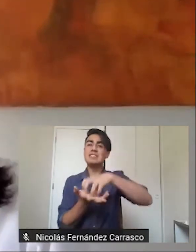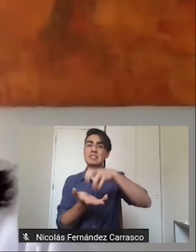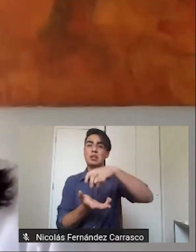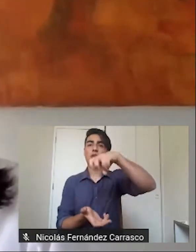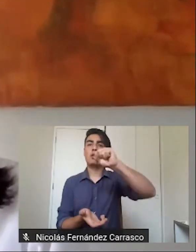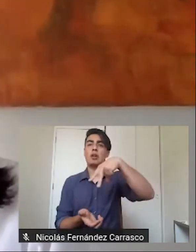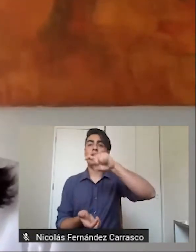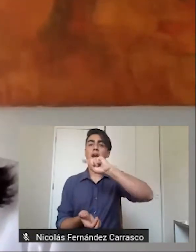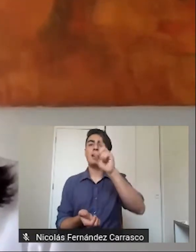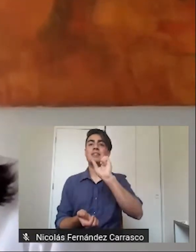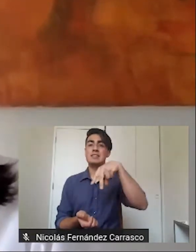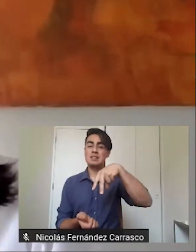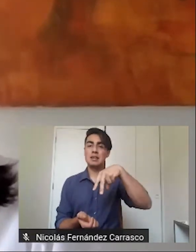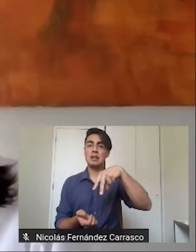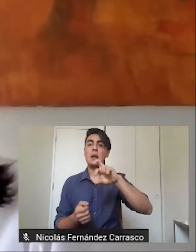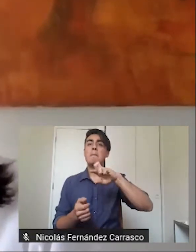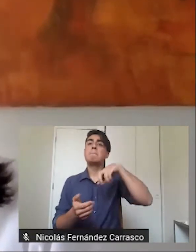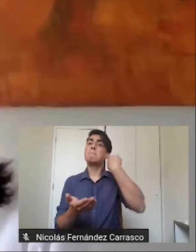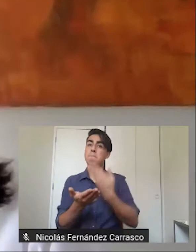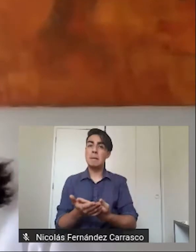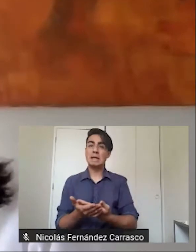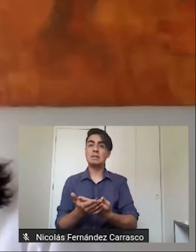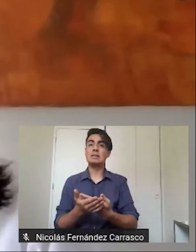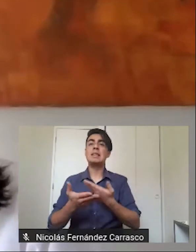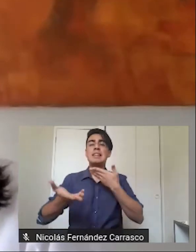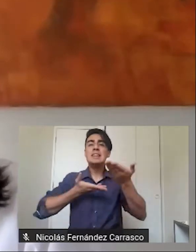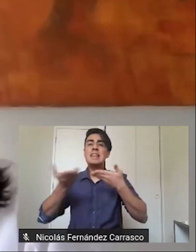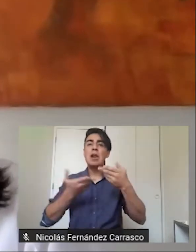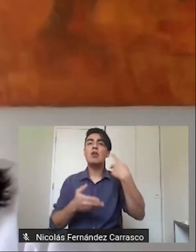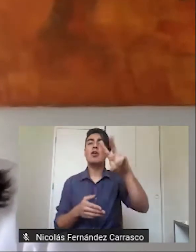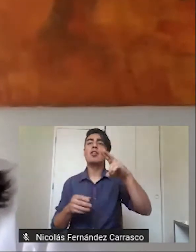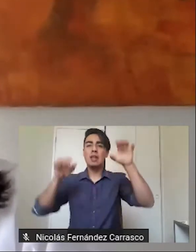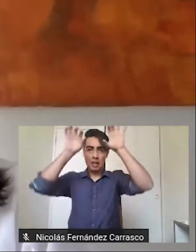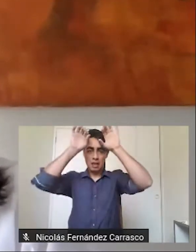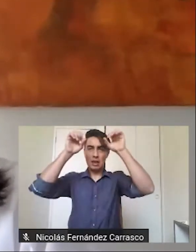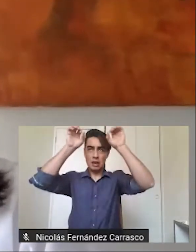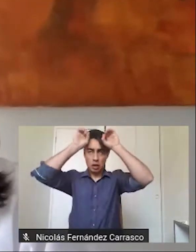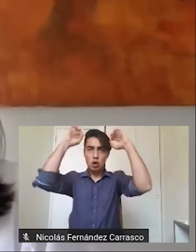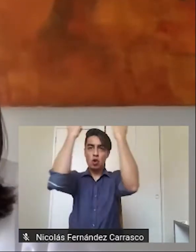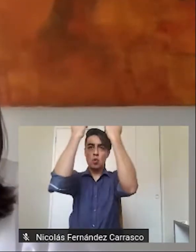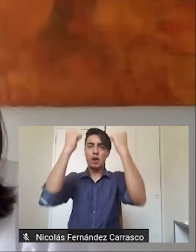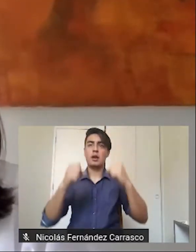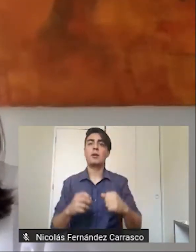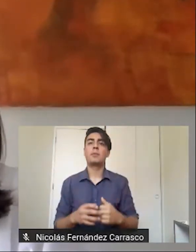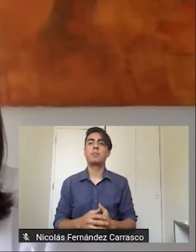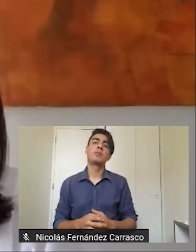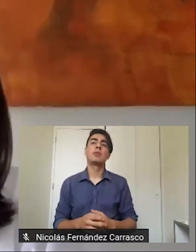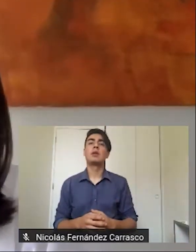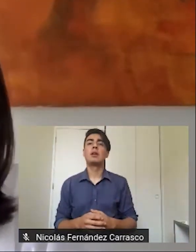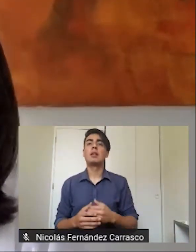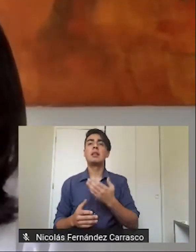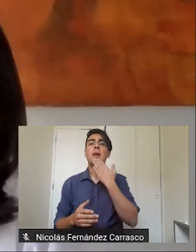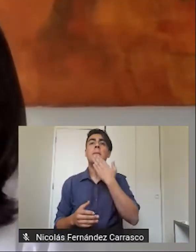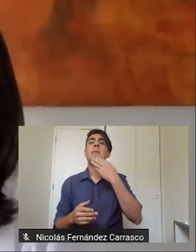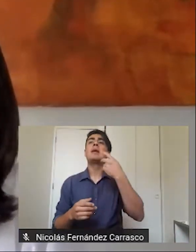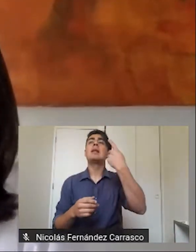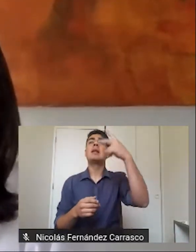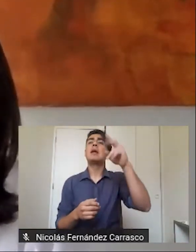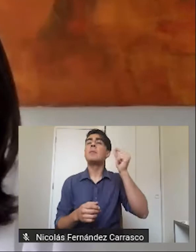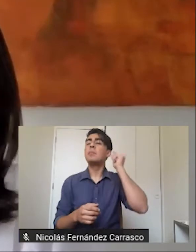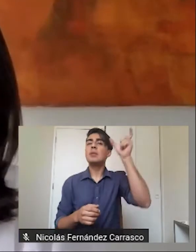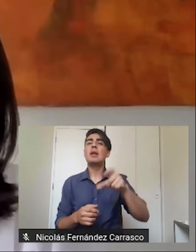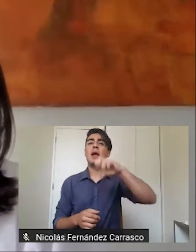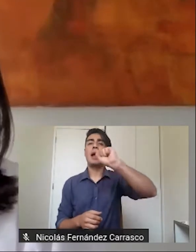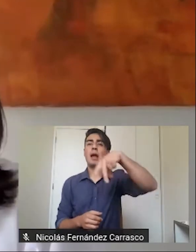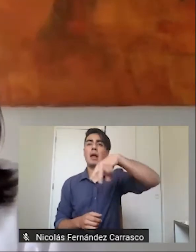También saludo a nuestros panelistas, profesora Natalia Contreras, profesor Patricio Barca, flamantes, doctorando de